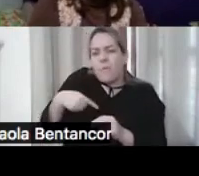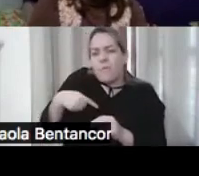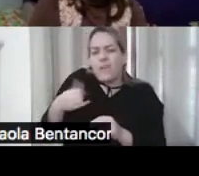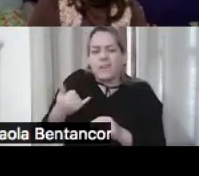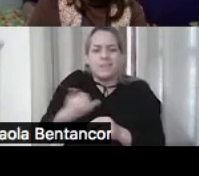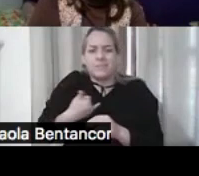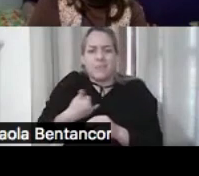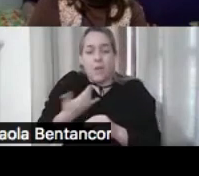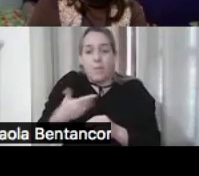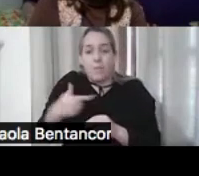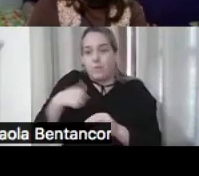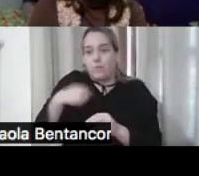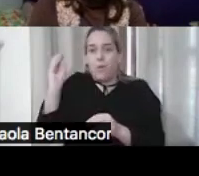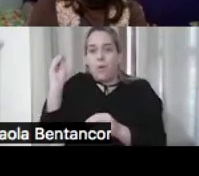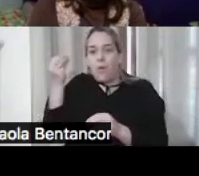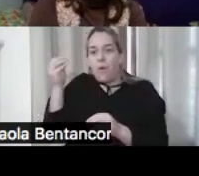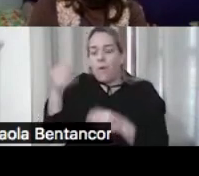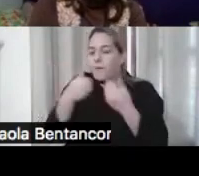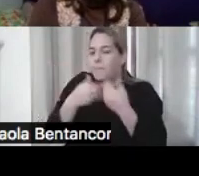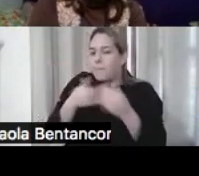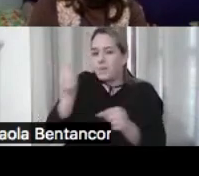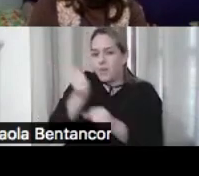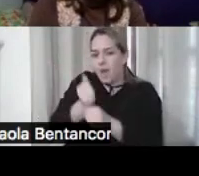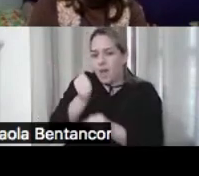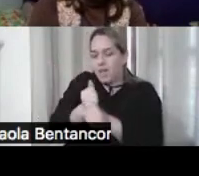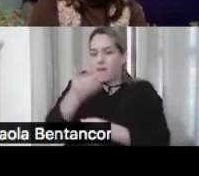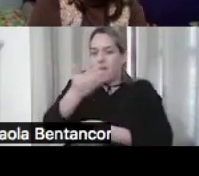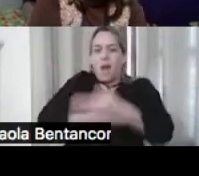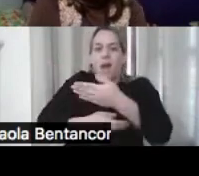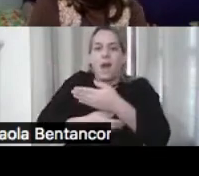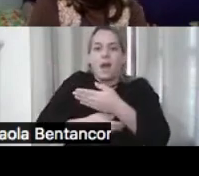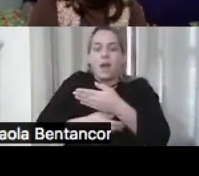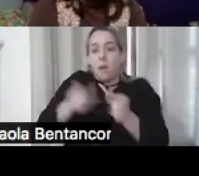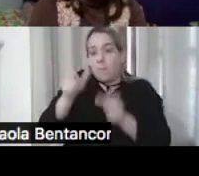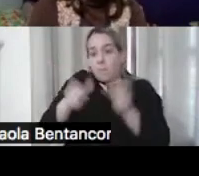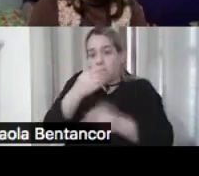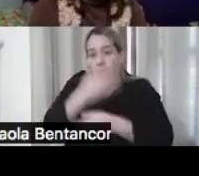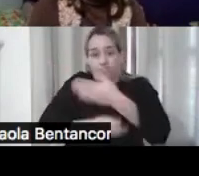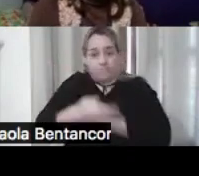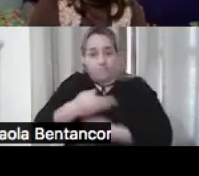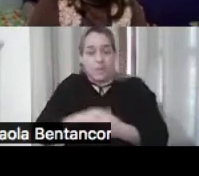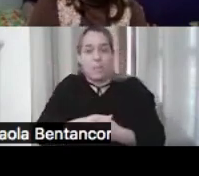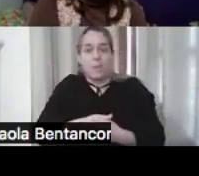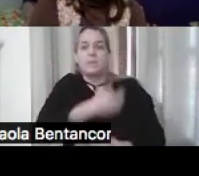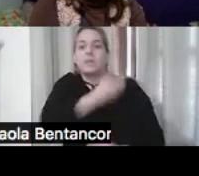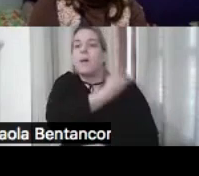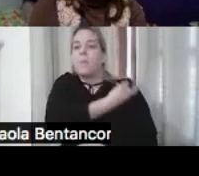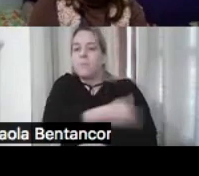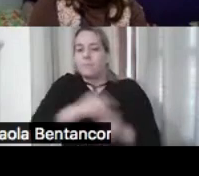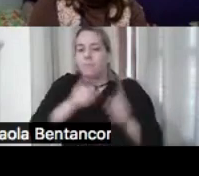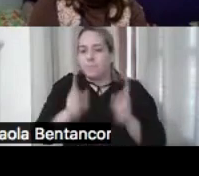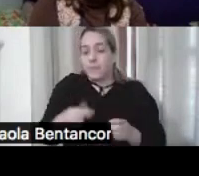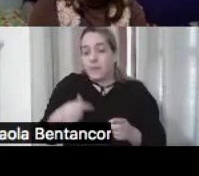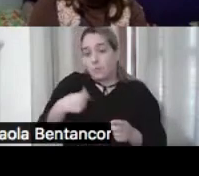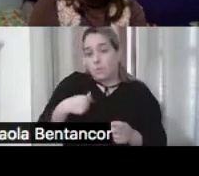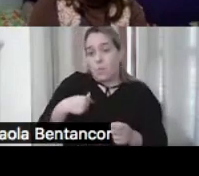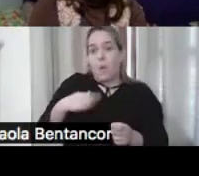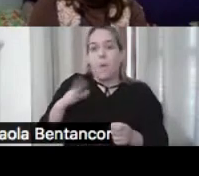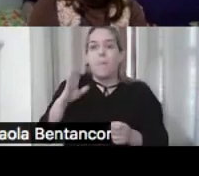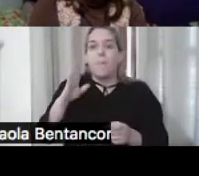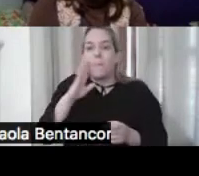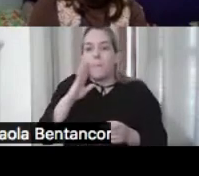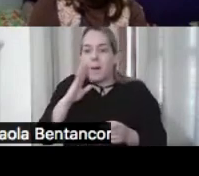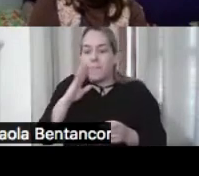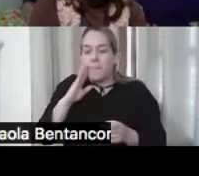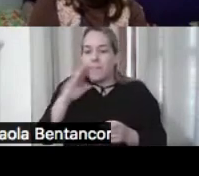Yo desde muy joven empecé a hacer trabajo comunitario en territorio con poblaciones vulnerables. Fui mamá adolescente, lo cual